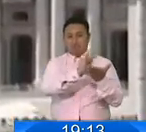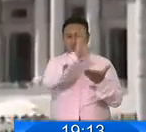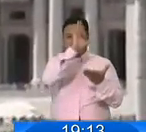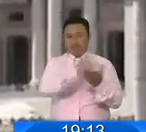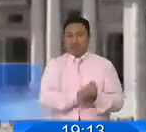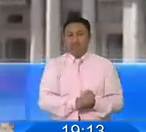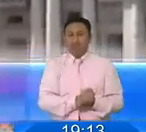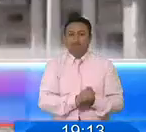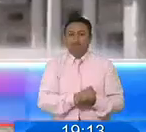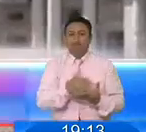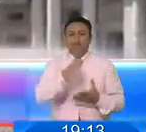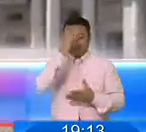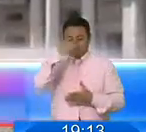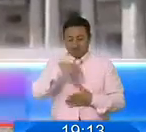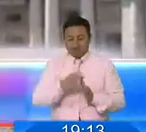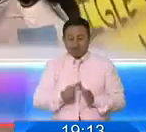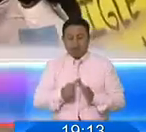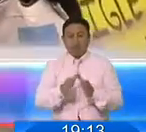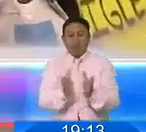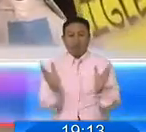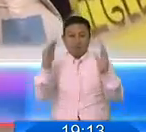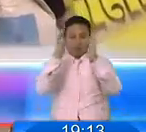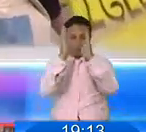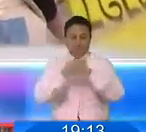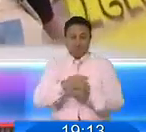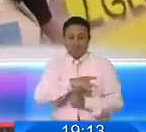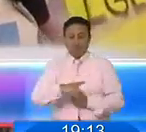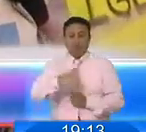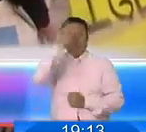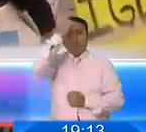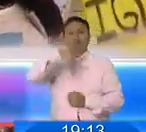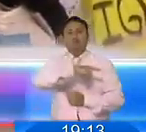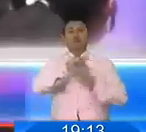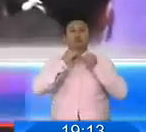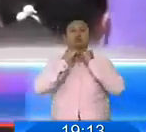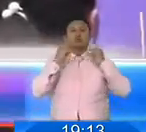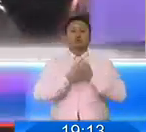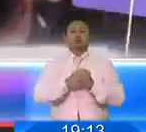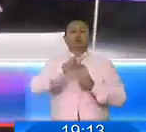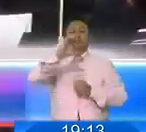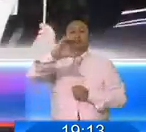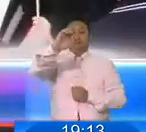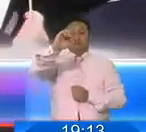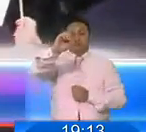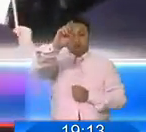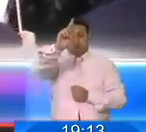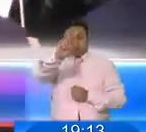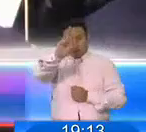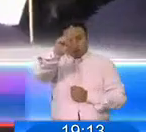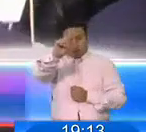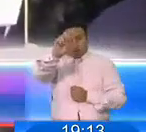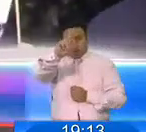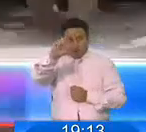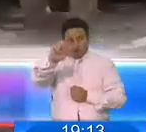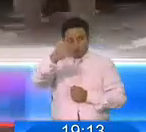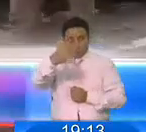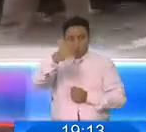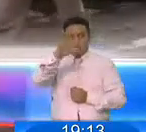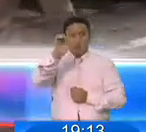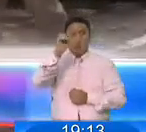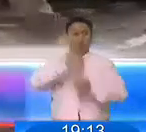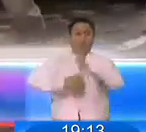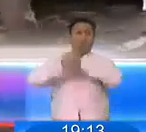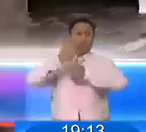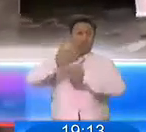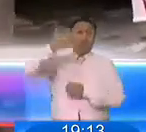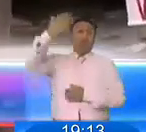la resolución del vaticano sobre el caso del sacerdote césar cordero persona acusada de varios supuestos casos de velación anillos hace aproximadamente 50 años